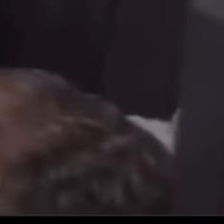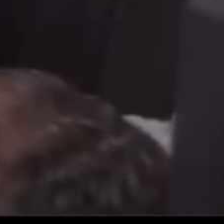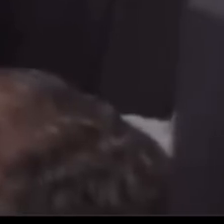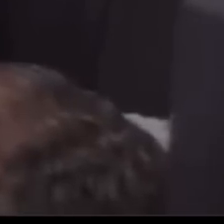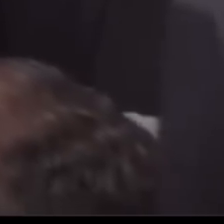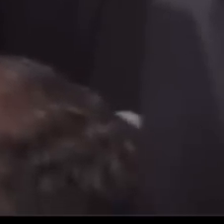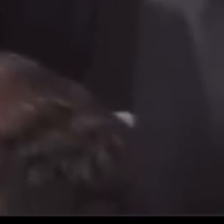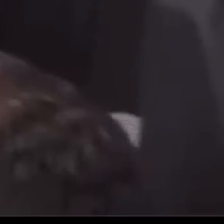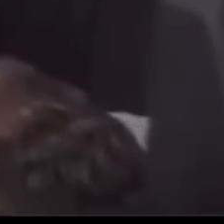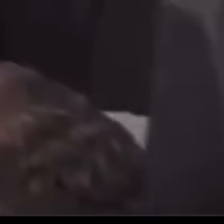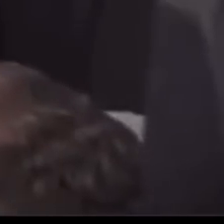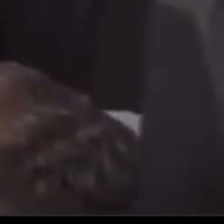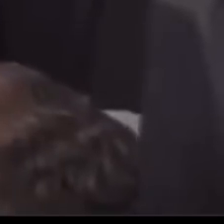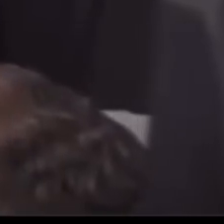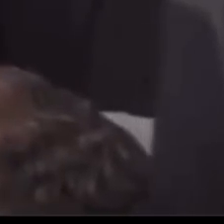Además, amigos y amigas,